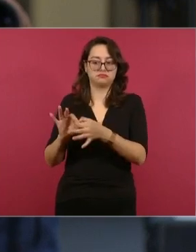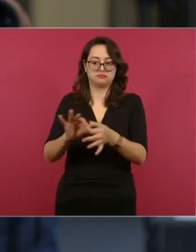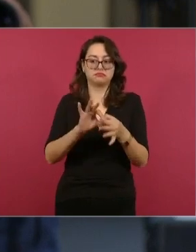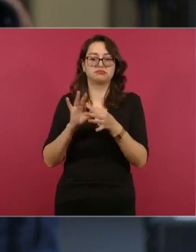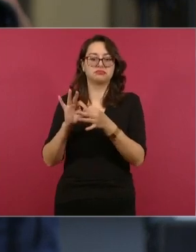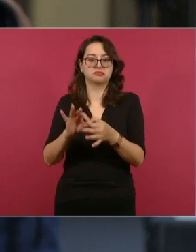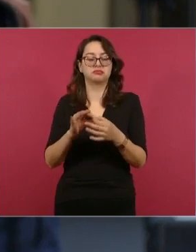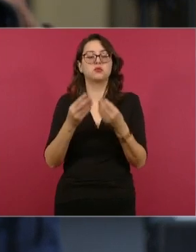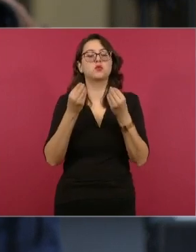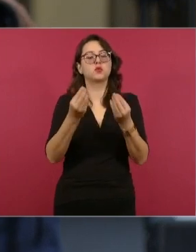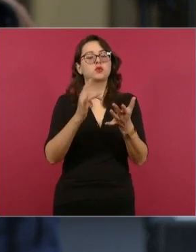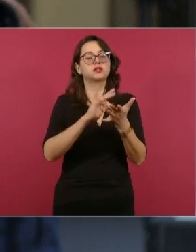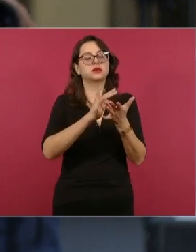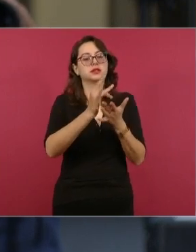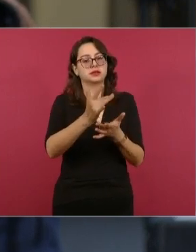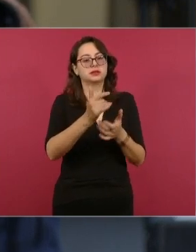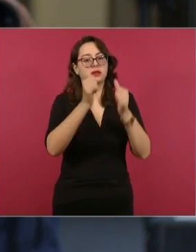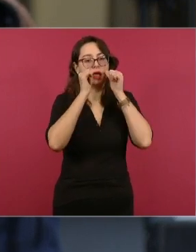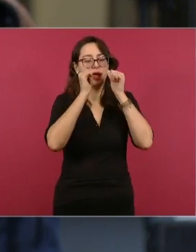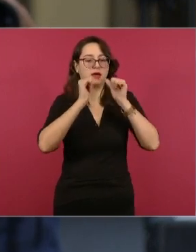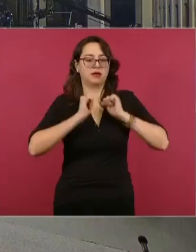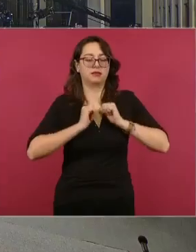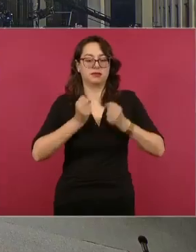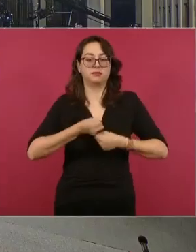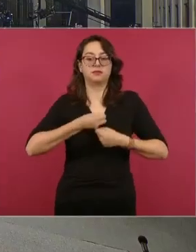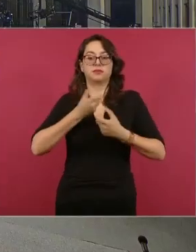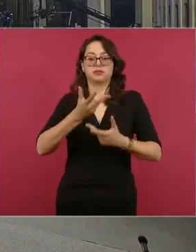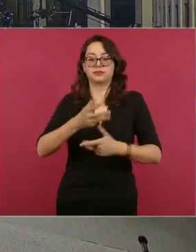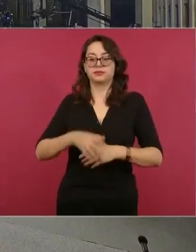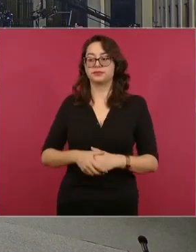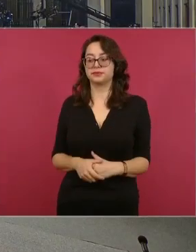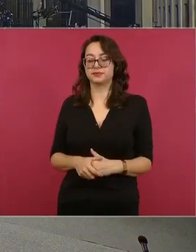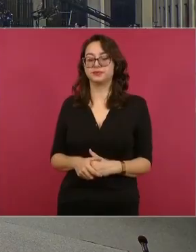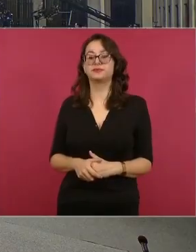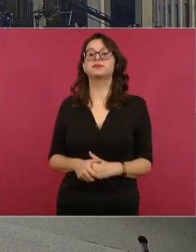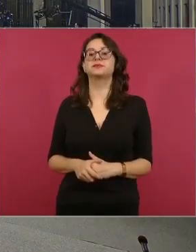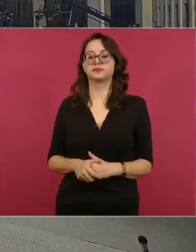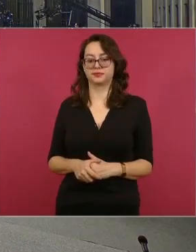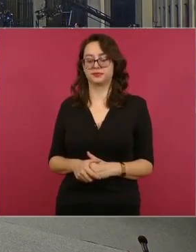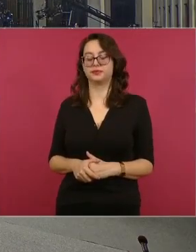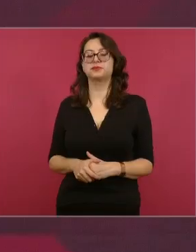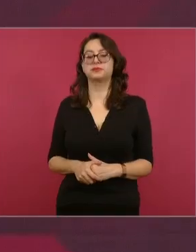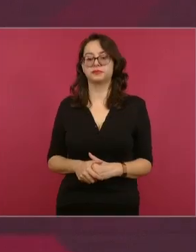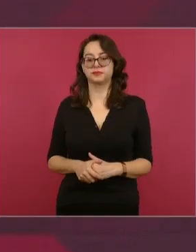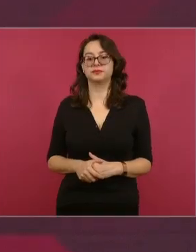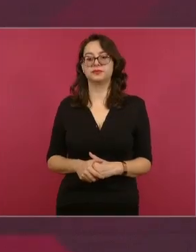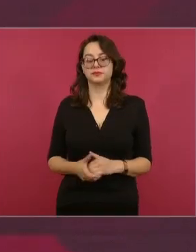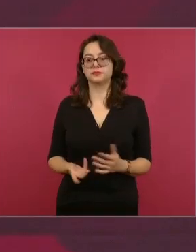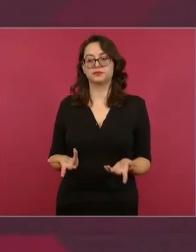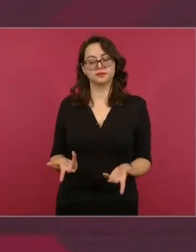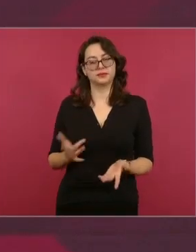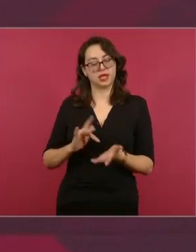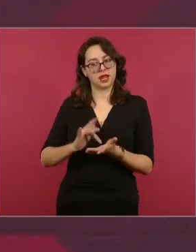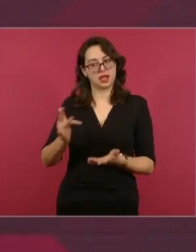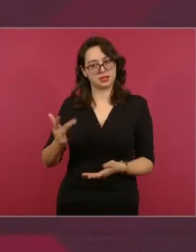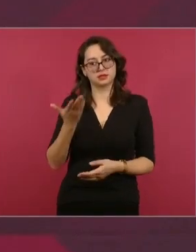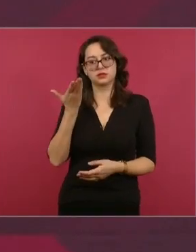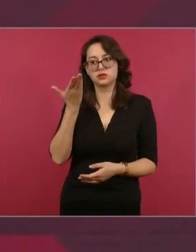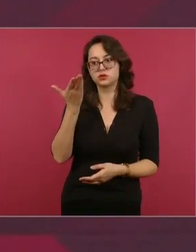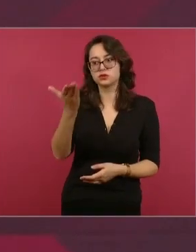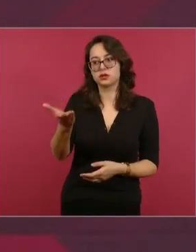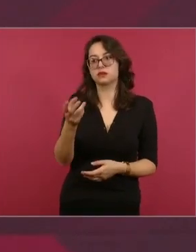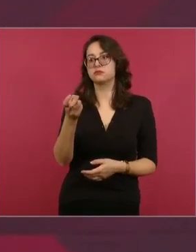agradezco, secretaria, este momento para expresarme. Al contrario, se lo hacemos llegar con